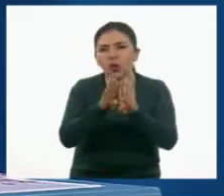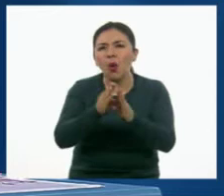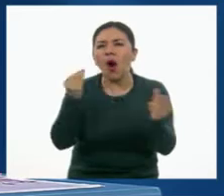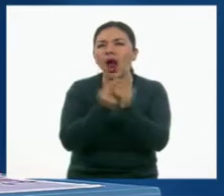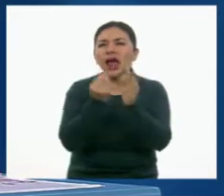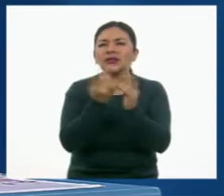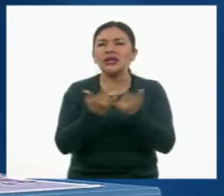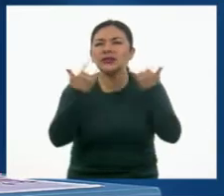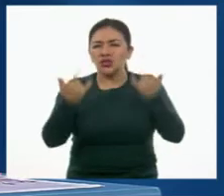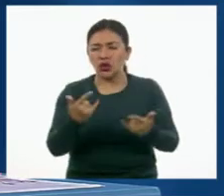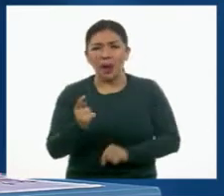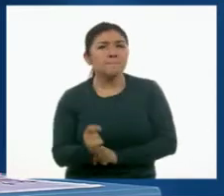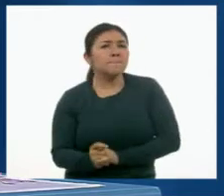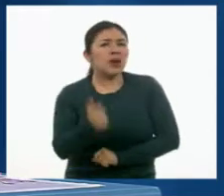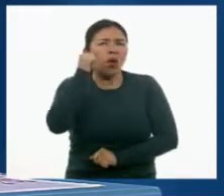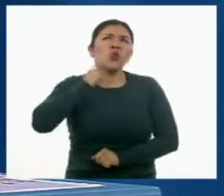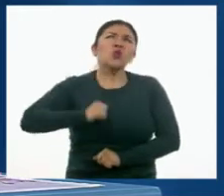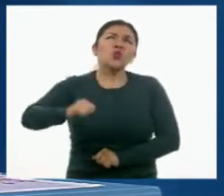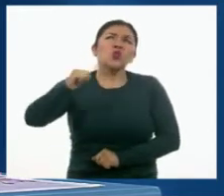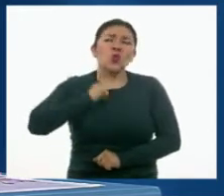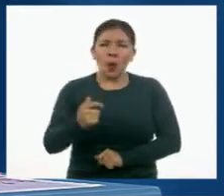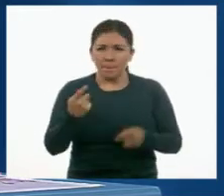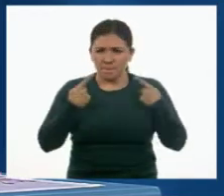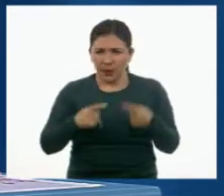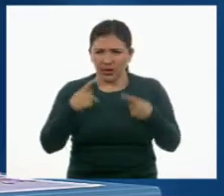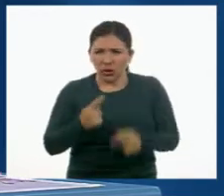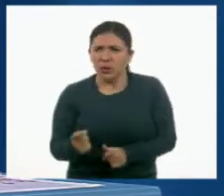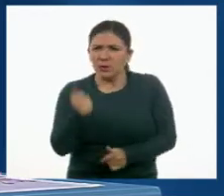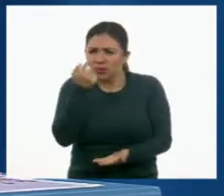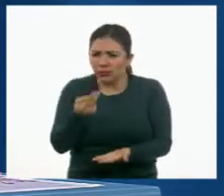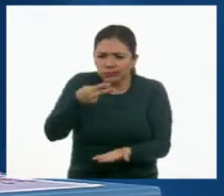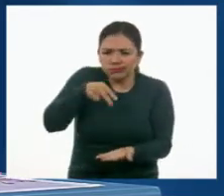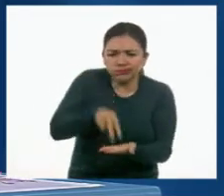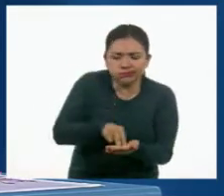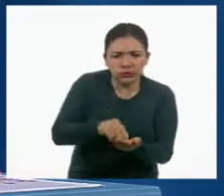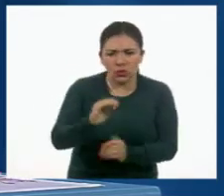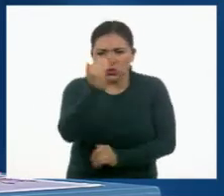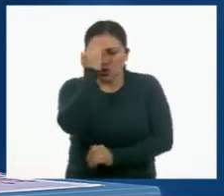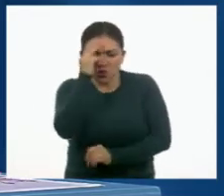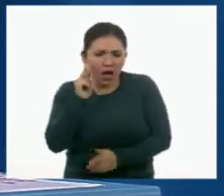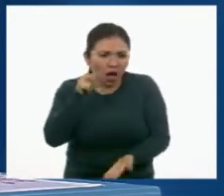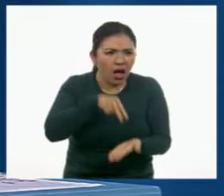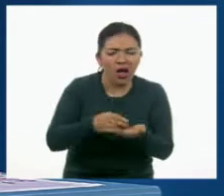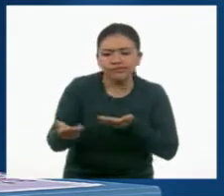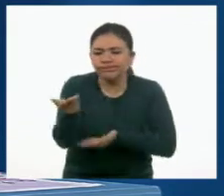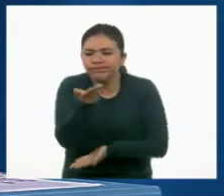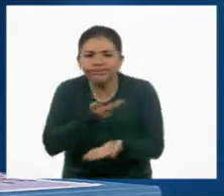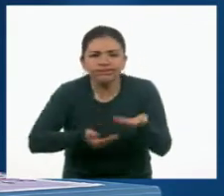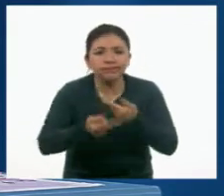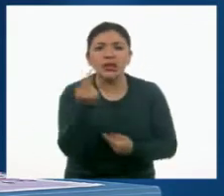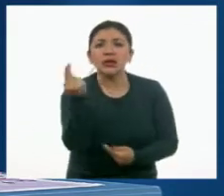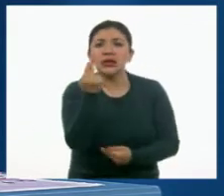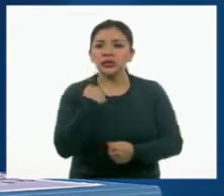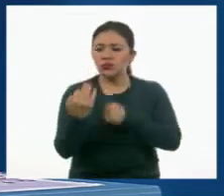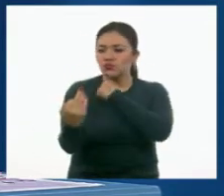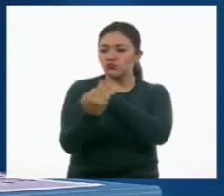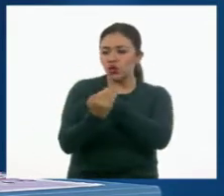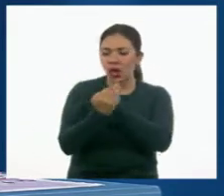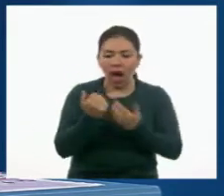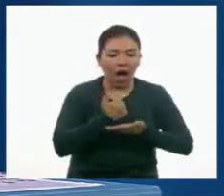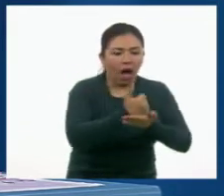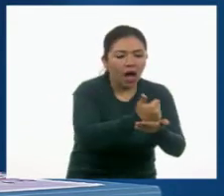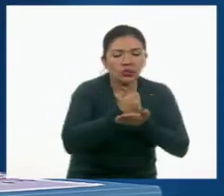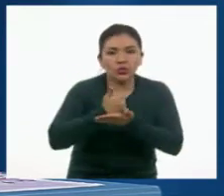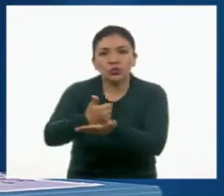primeros pobladores aparecieron, empezaron a organizarse, a convivir, porque necesitaban pues protegerse,